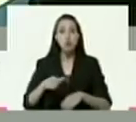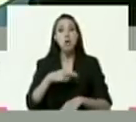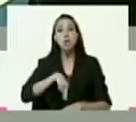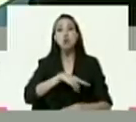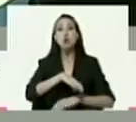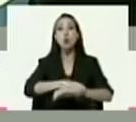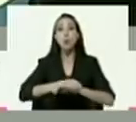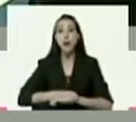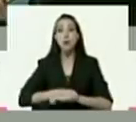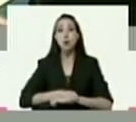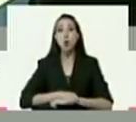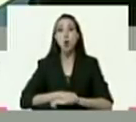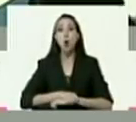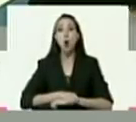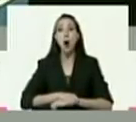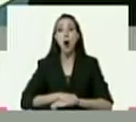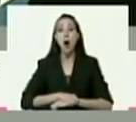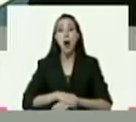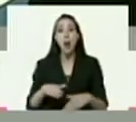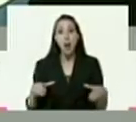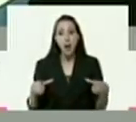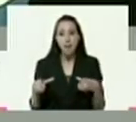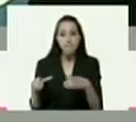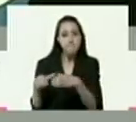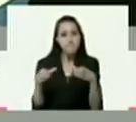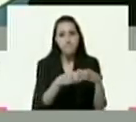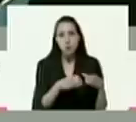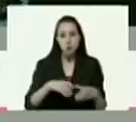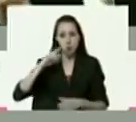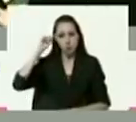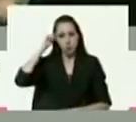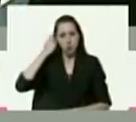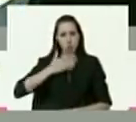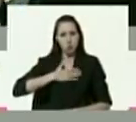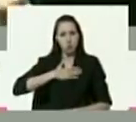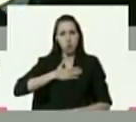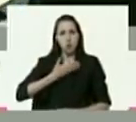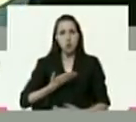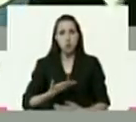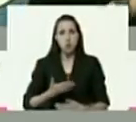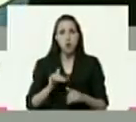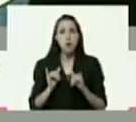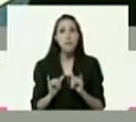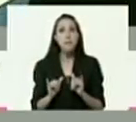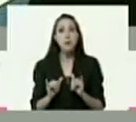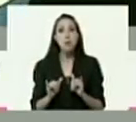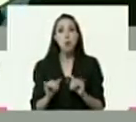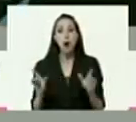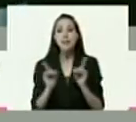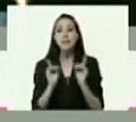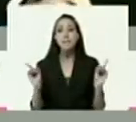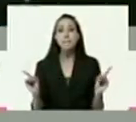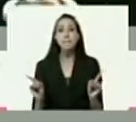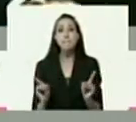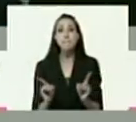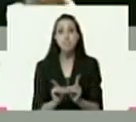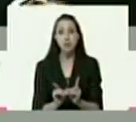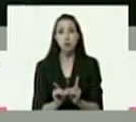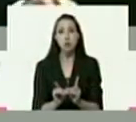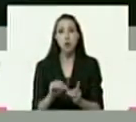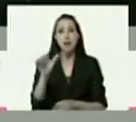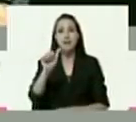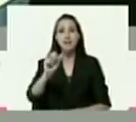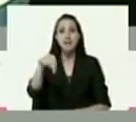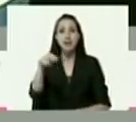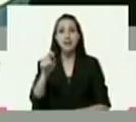la población de Chinácota, la Hacienda Atalanta, yo todavía me acuerdo, allí en Talcor, en el departamento norte de Santander, allí están ubicados